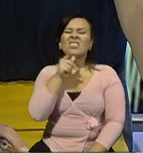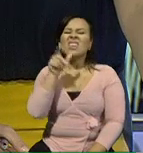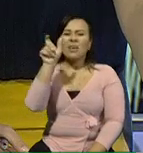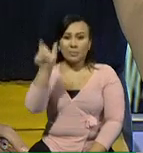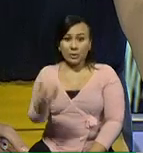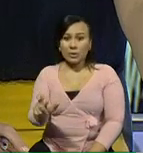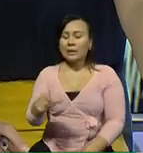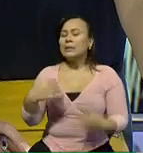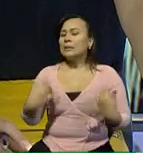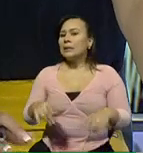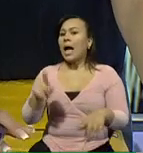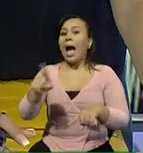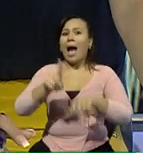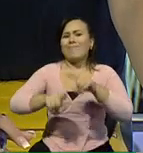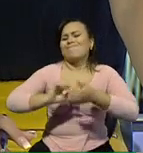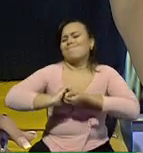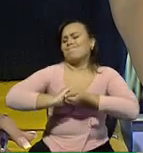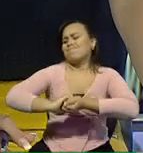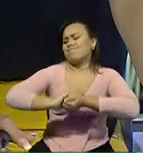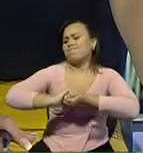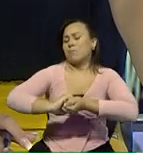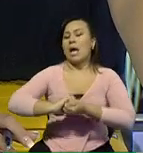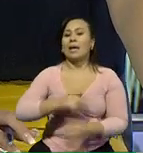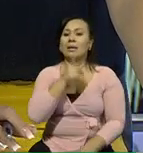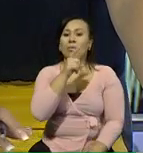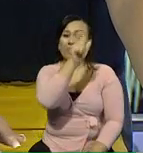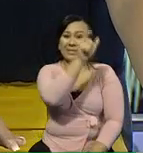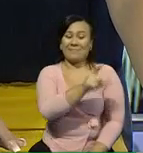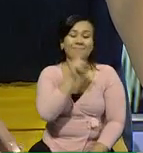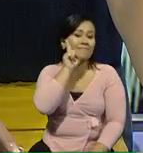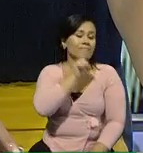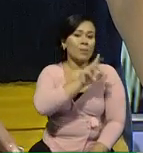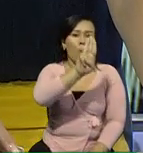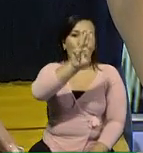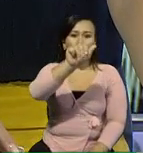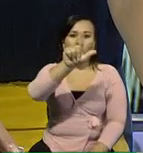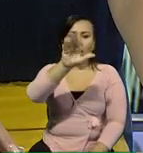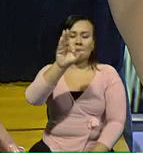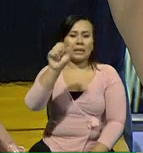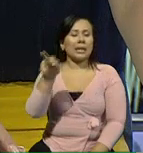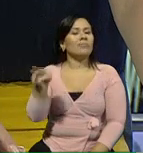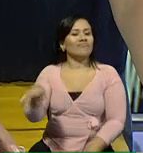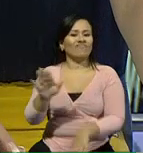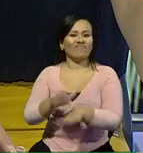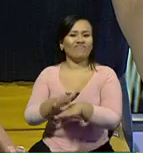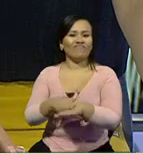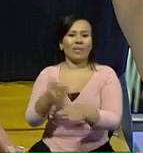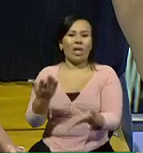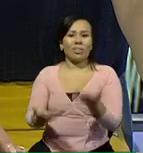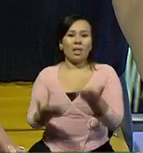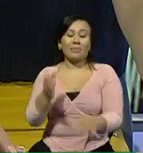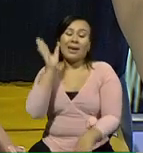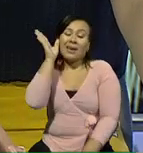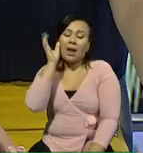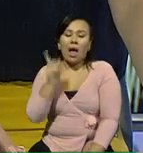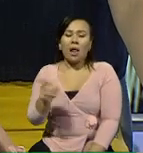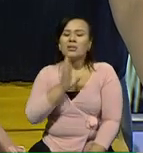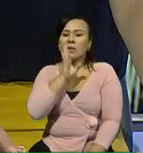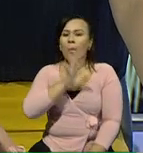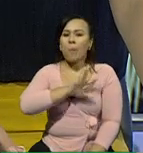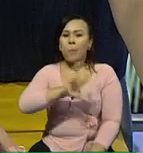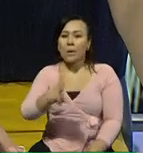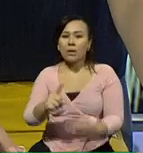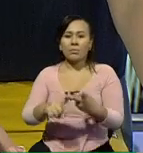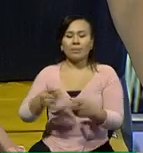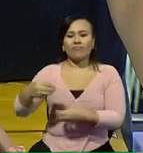de alias Guacho. Al sujeto se le acusa de los delitos de desaparición forzada, concierto para delinquir y posesión de